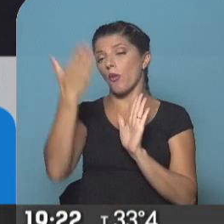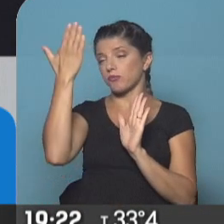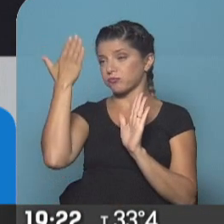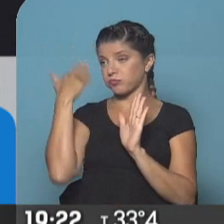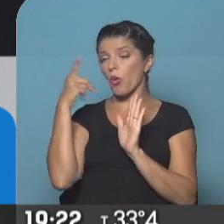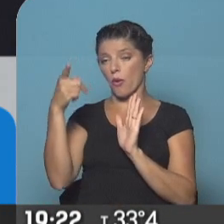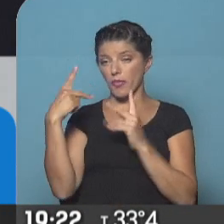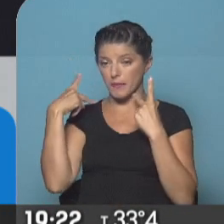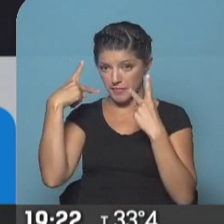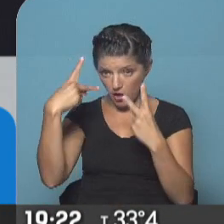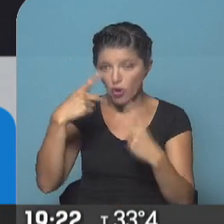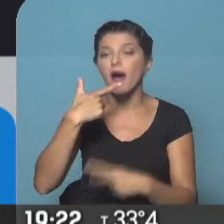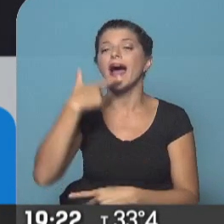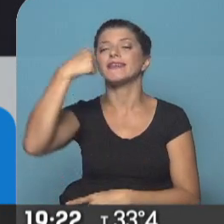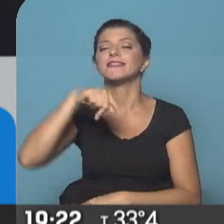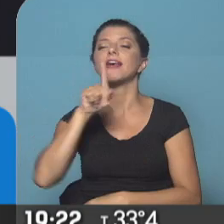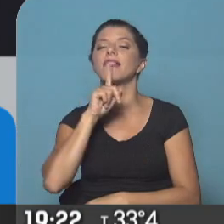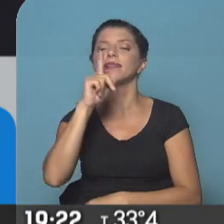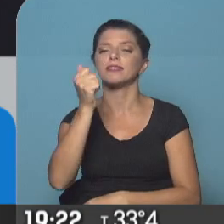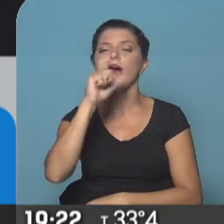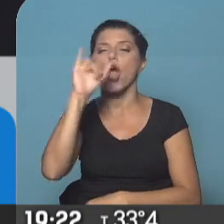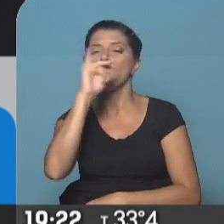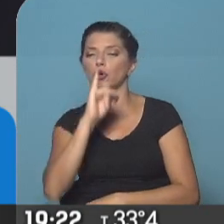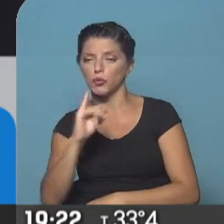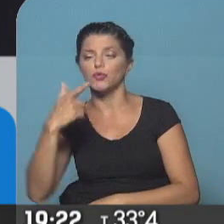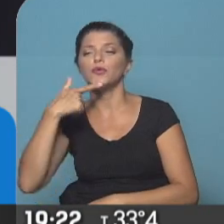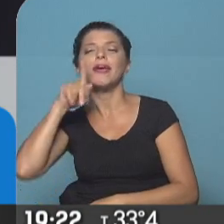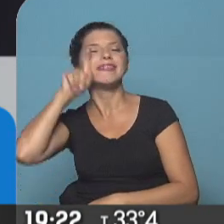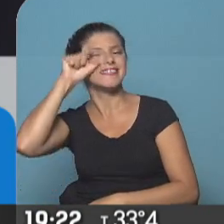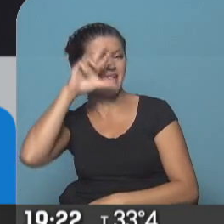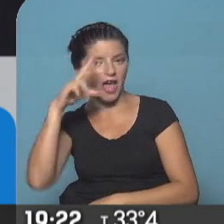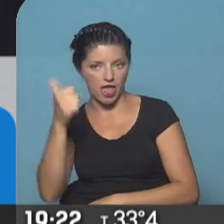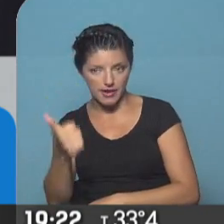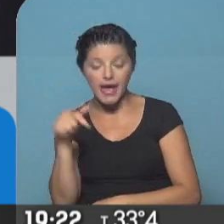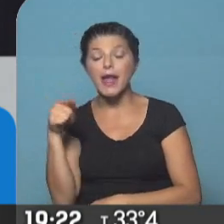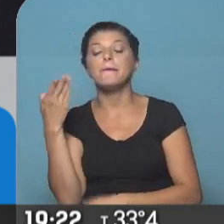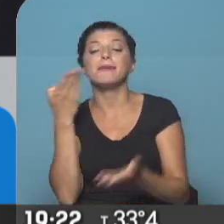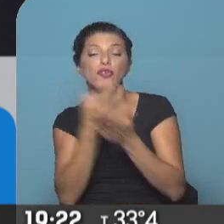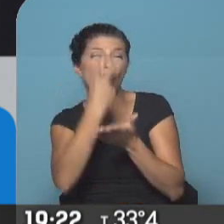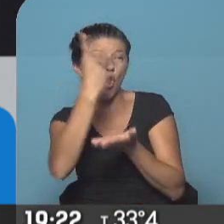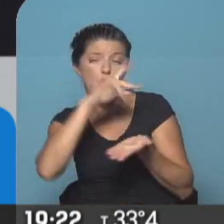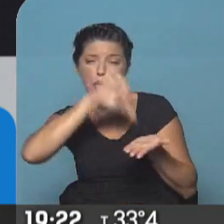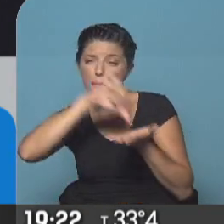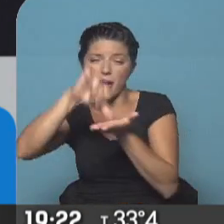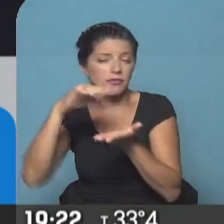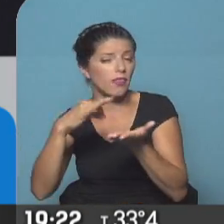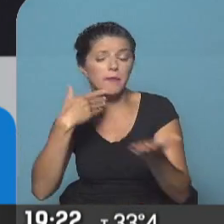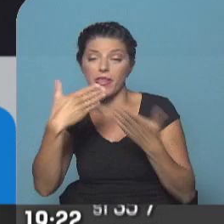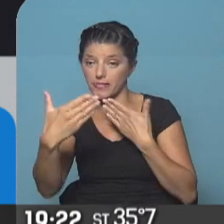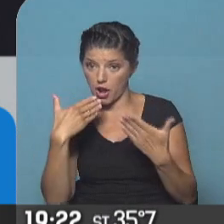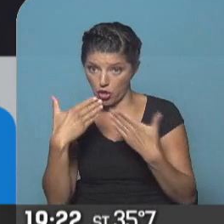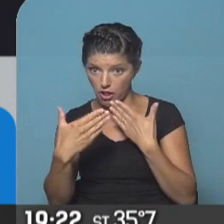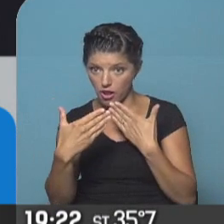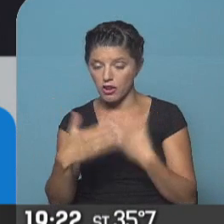Sierra, la posibilidad de que dialoguen los países, que es lo mínimo que me parece que se está